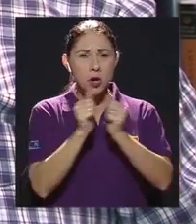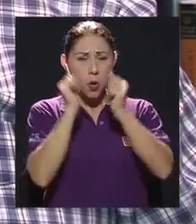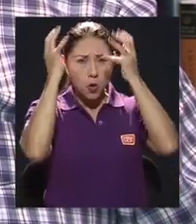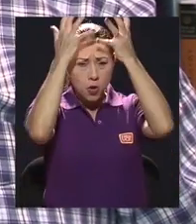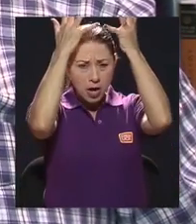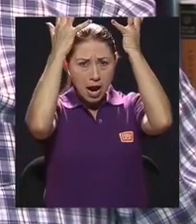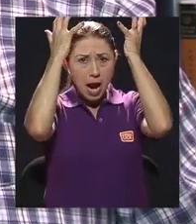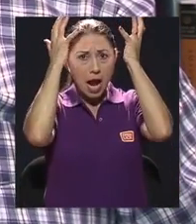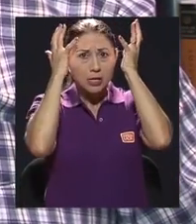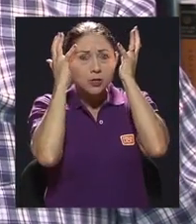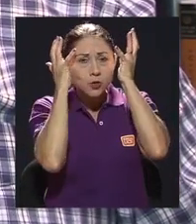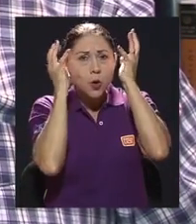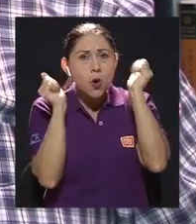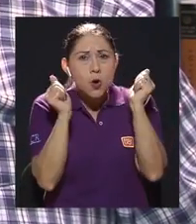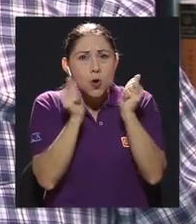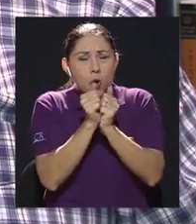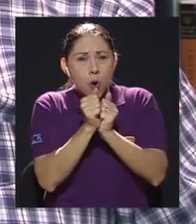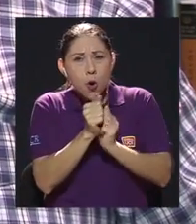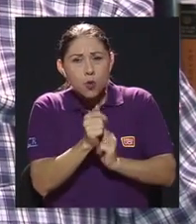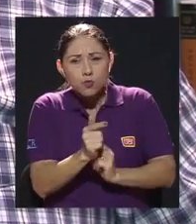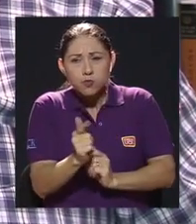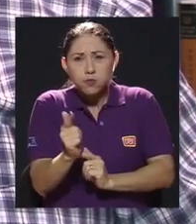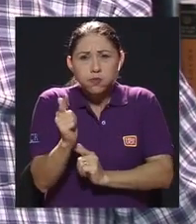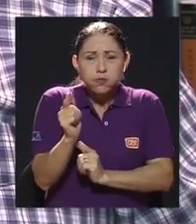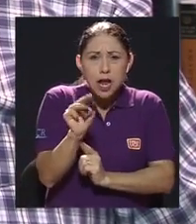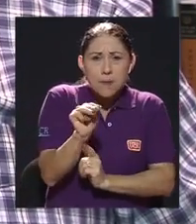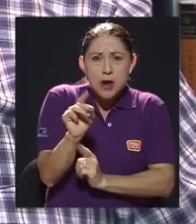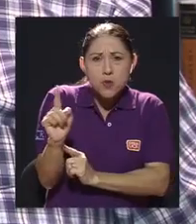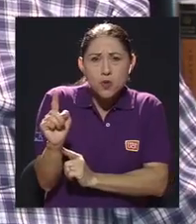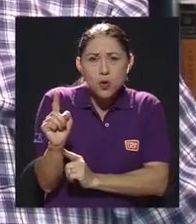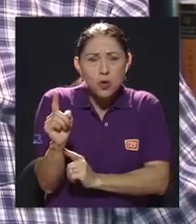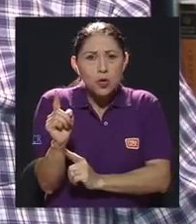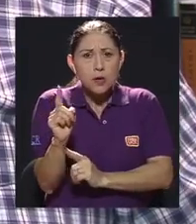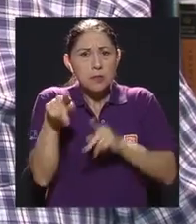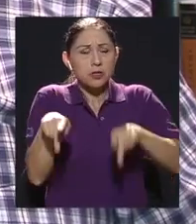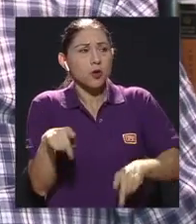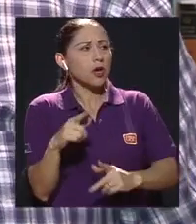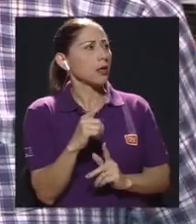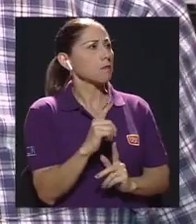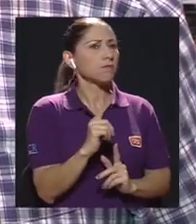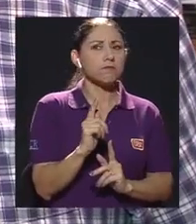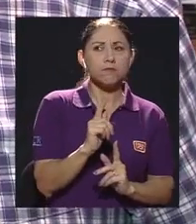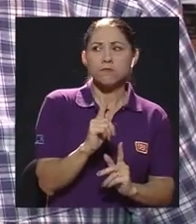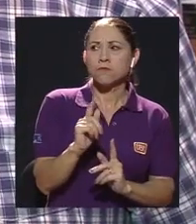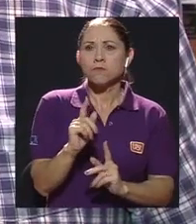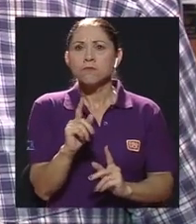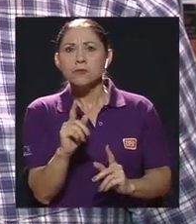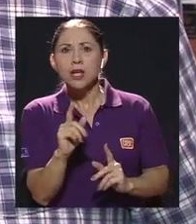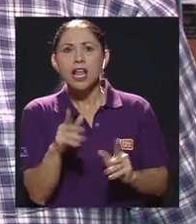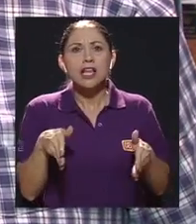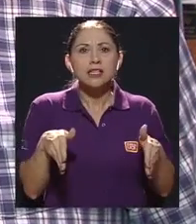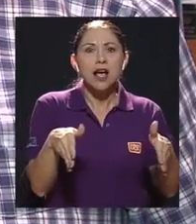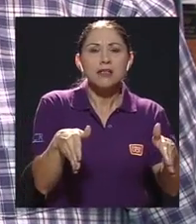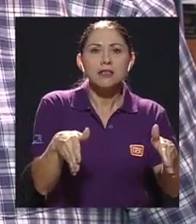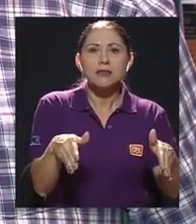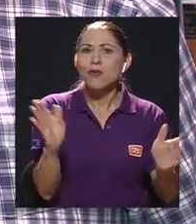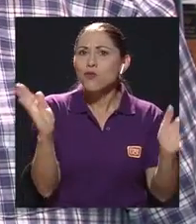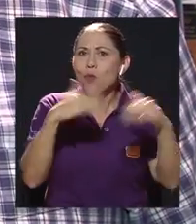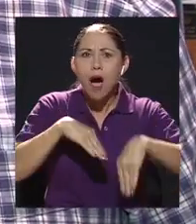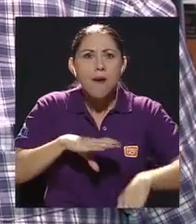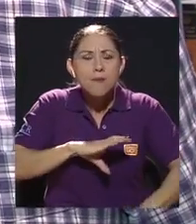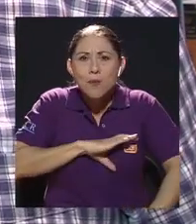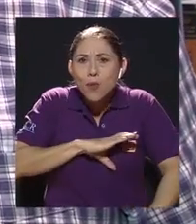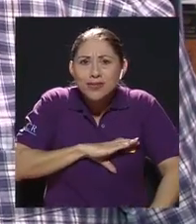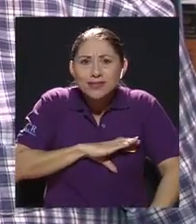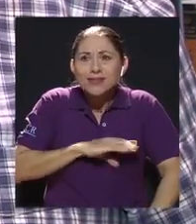M1 enorme que patrullaba en las calles. No había policía, era